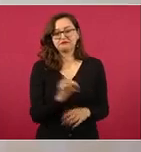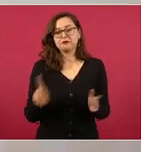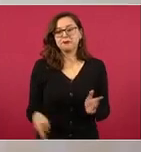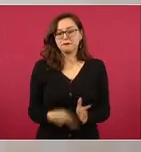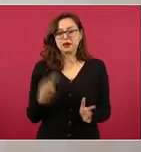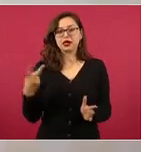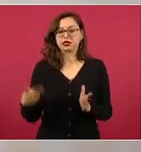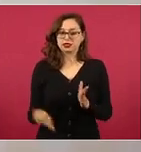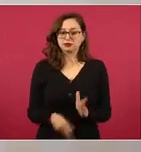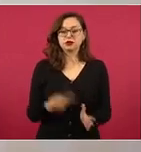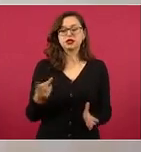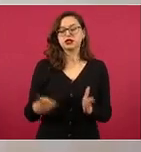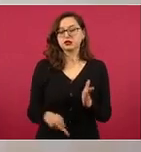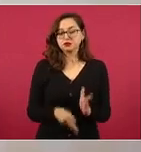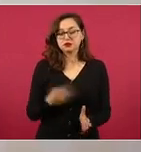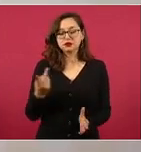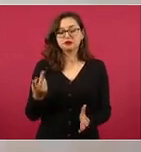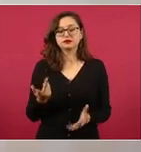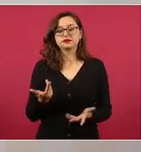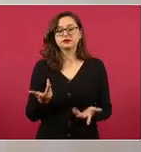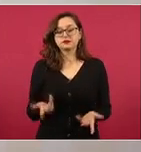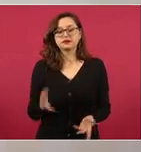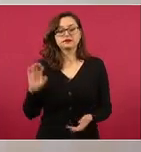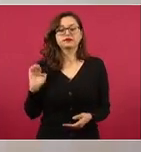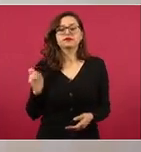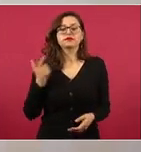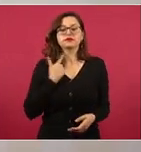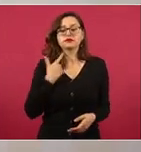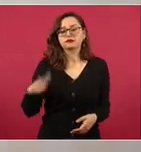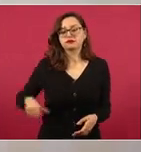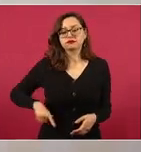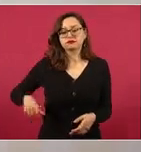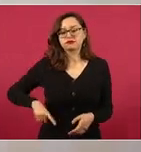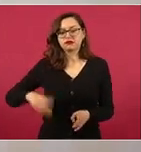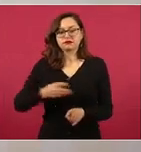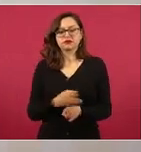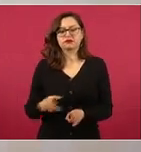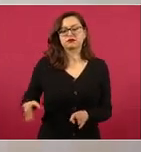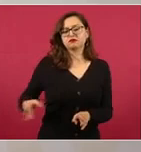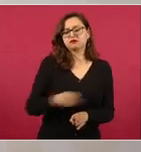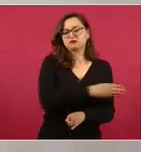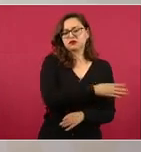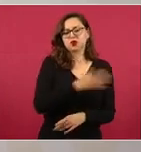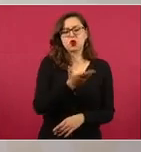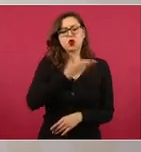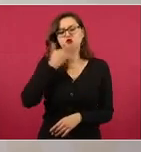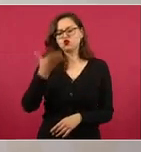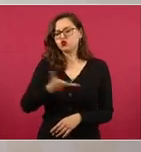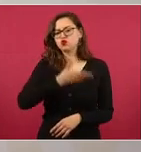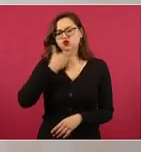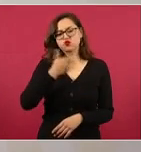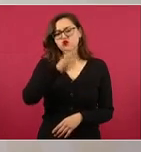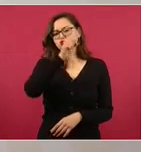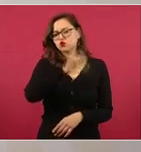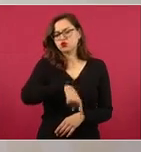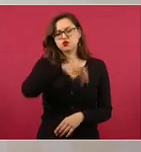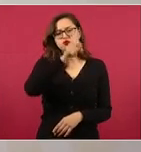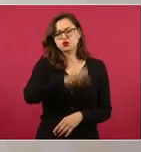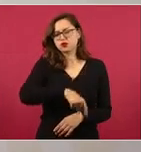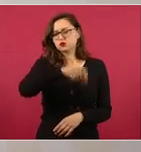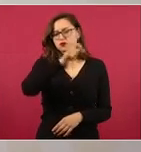el gobierno o los gobiernos neoliberales. Por ejemplo, en el caso de